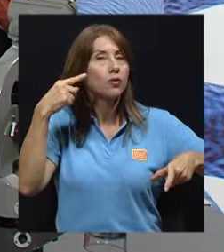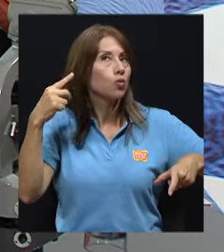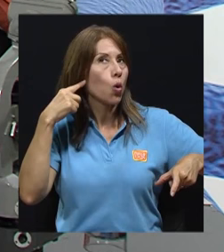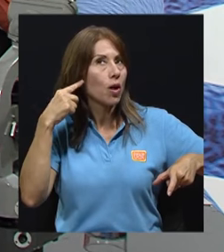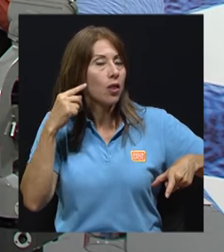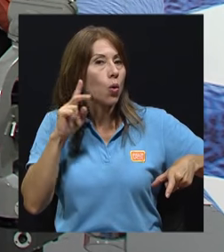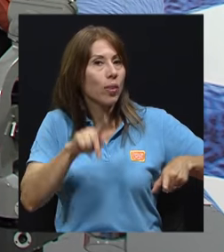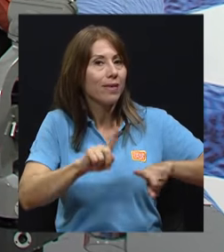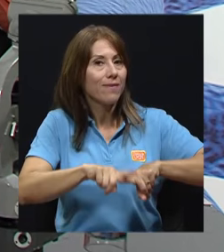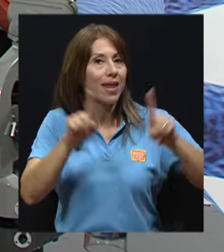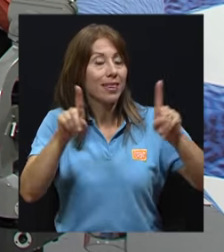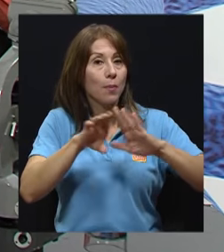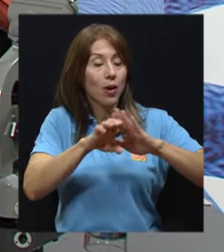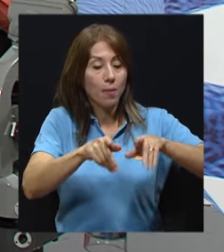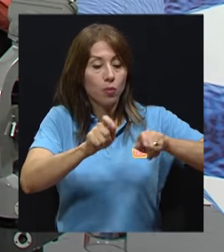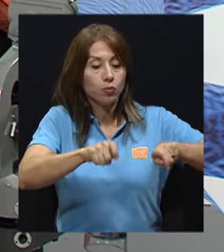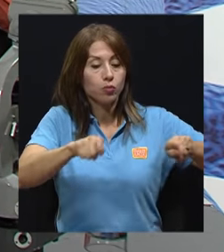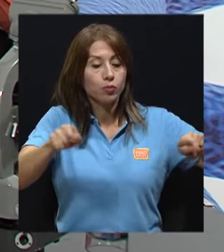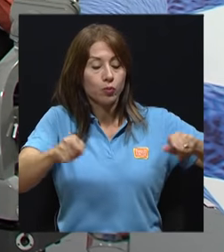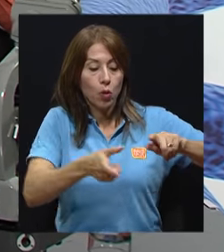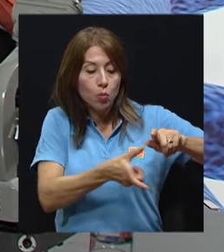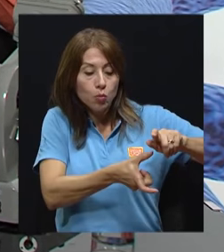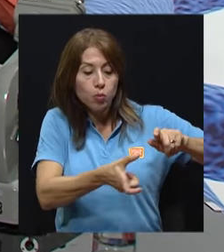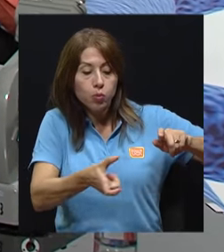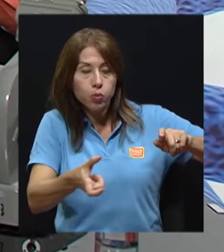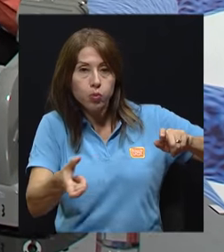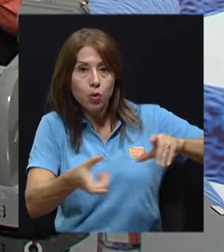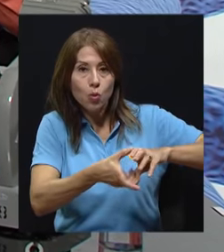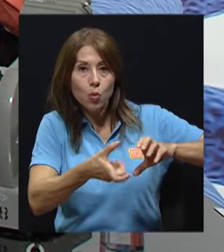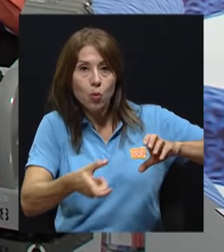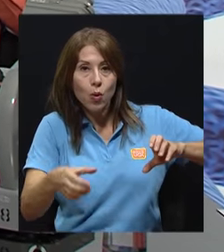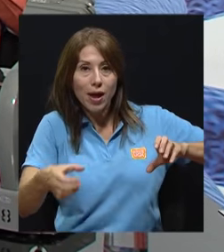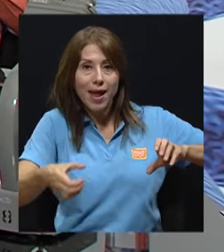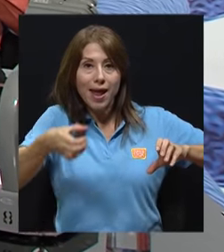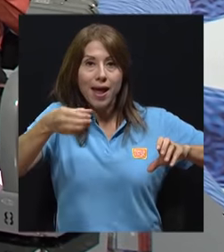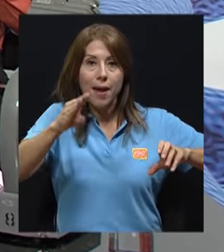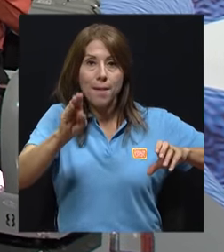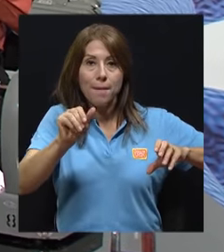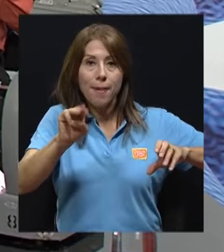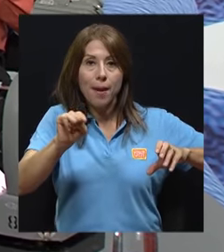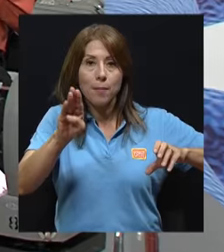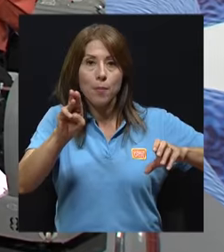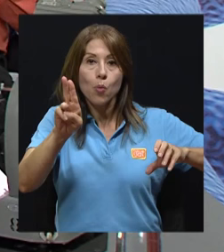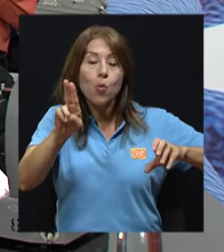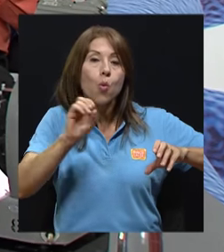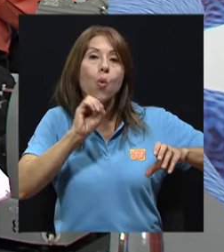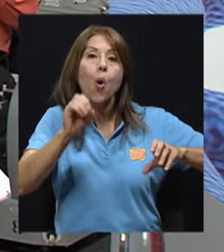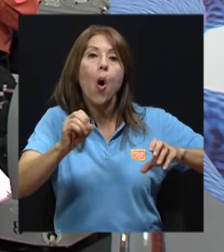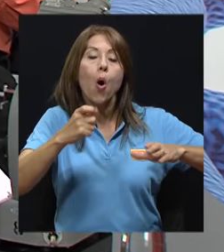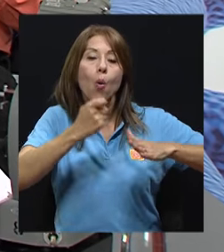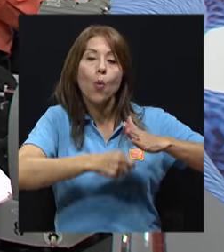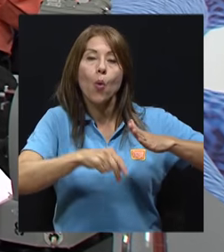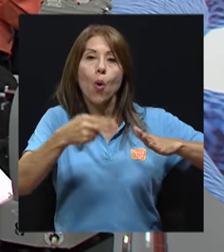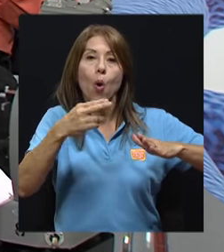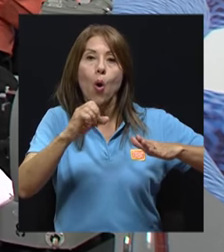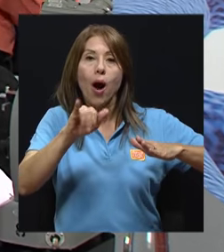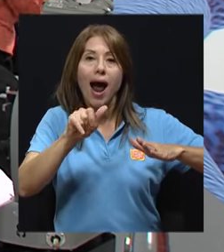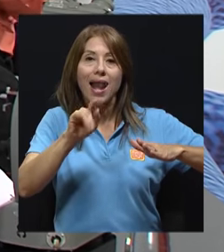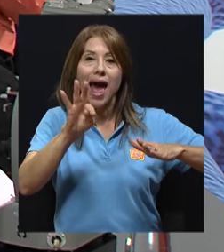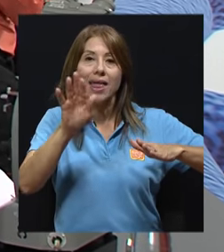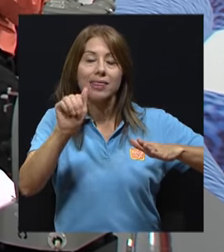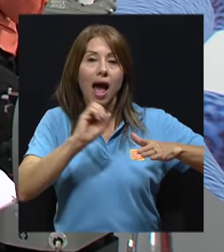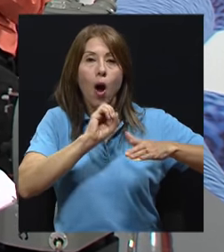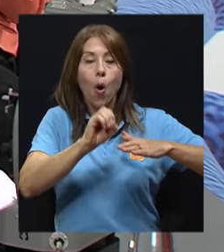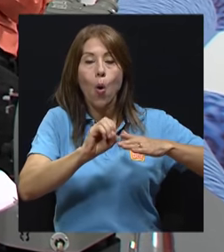en ese sonido si se utiliza una caña bambú o se utiliza pbc que usted incluso mencionó o ojalata y